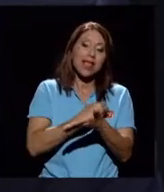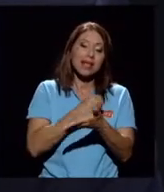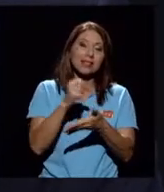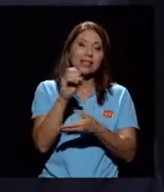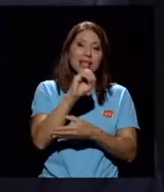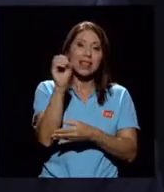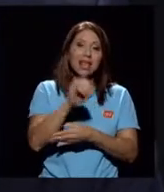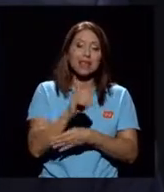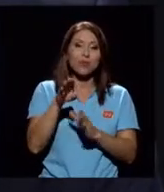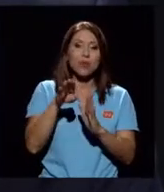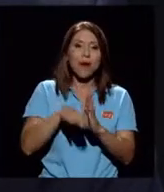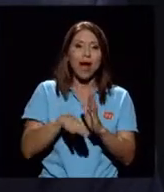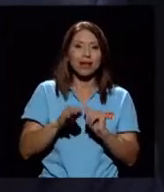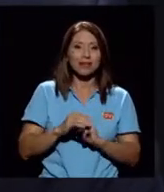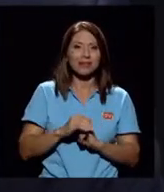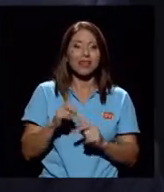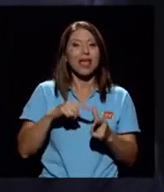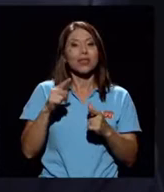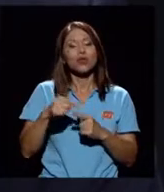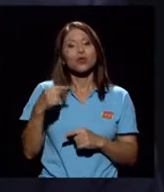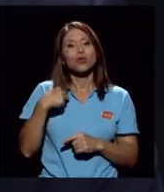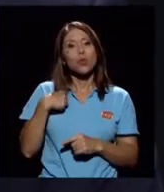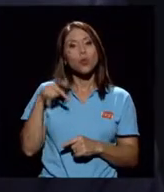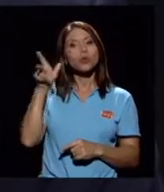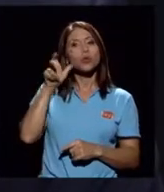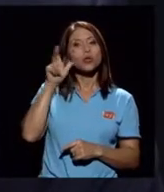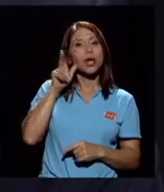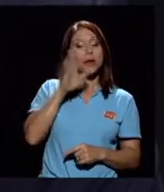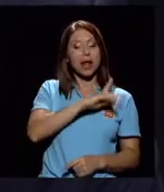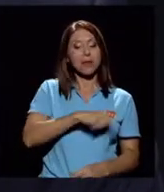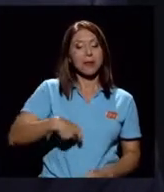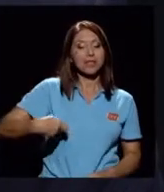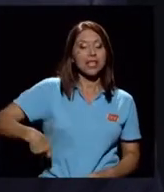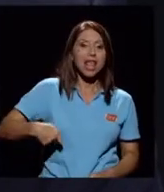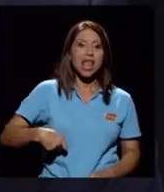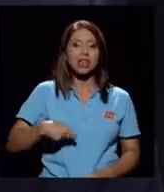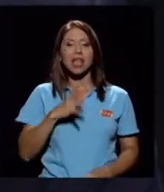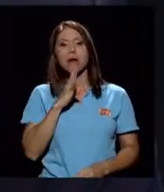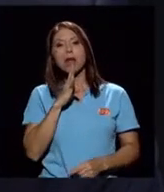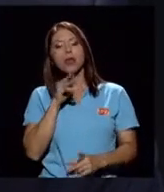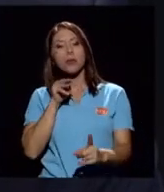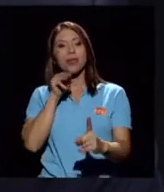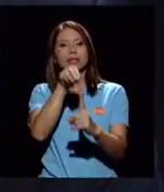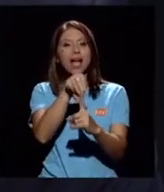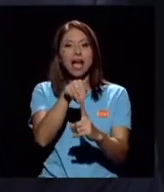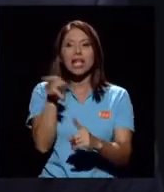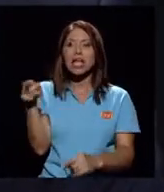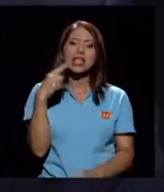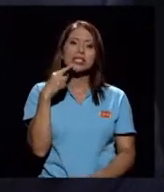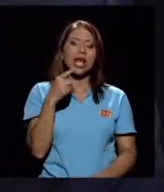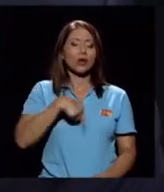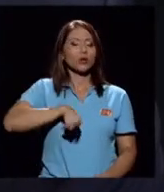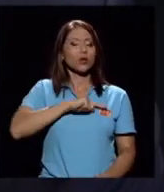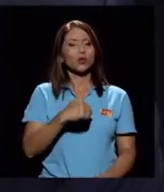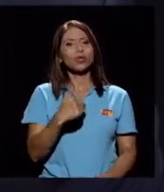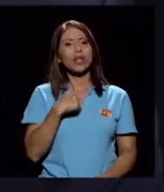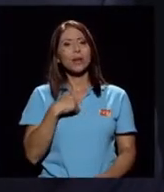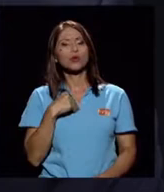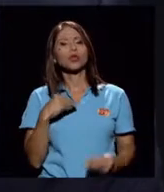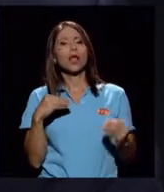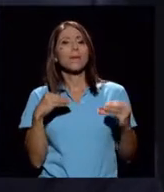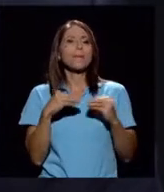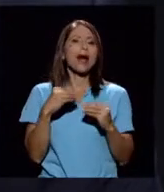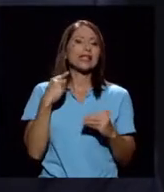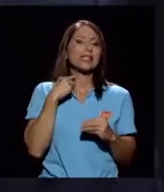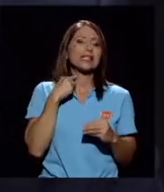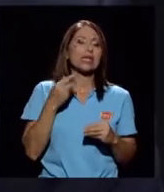uno guía los sabes del señor presidente la república diciendo tenemos en la inflación más baja de américa latina tenemos un